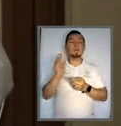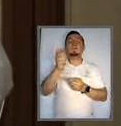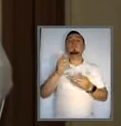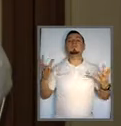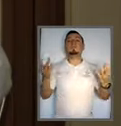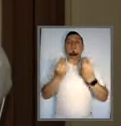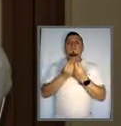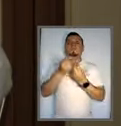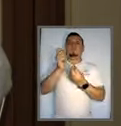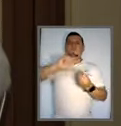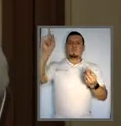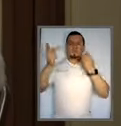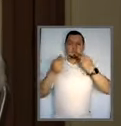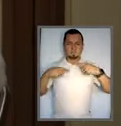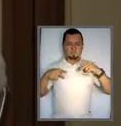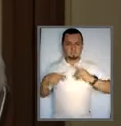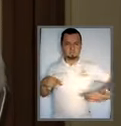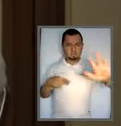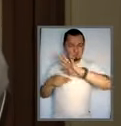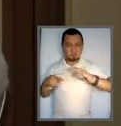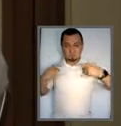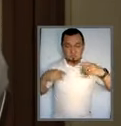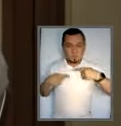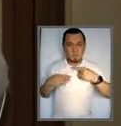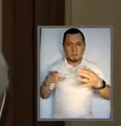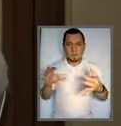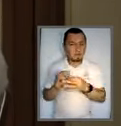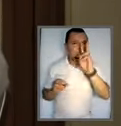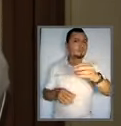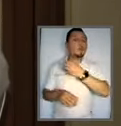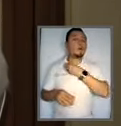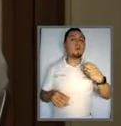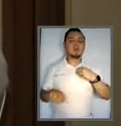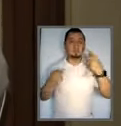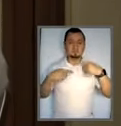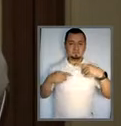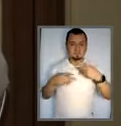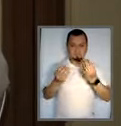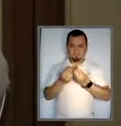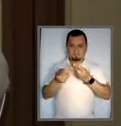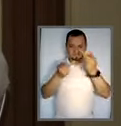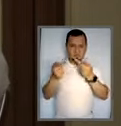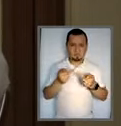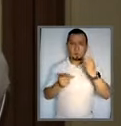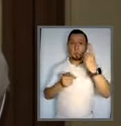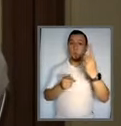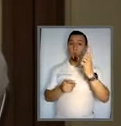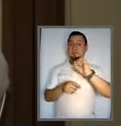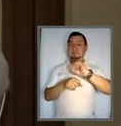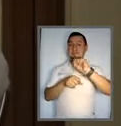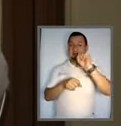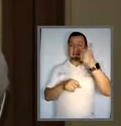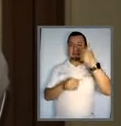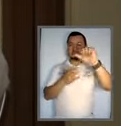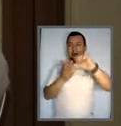estancias profesionales para aquellas universidades que son requisito obligatorio para realizarse en un semestre o en un cuatrimestre